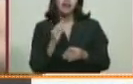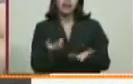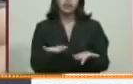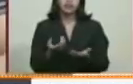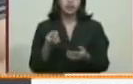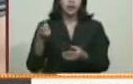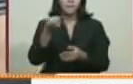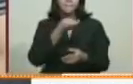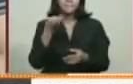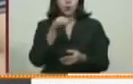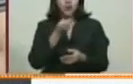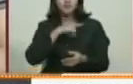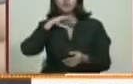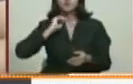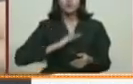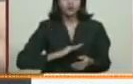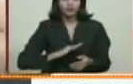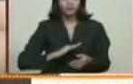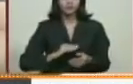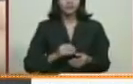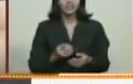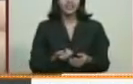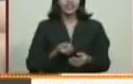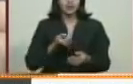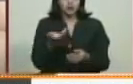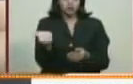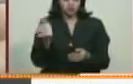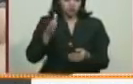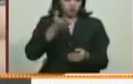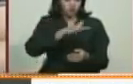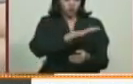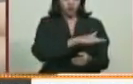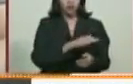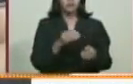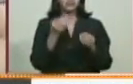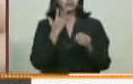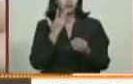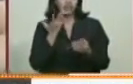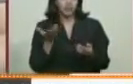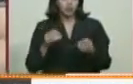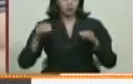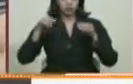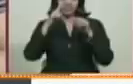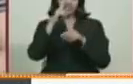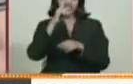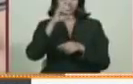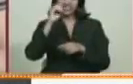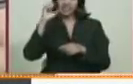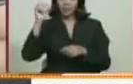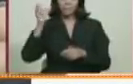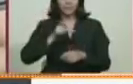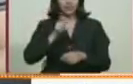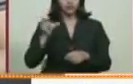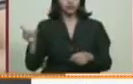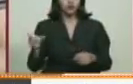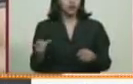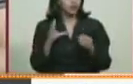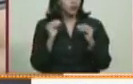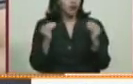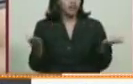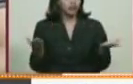y de matanza. De matanza, porque si la tribuna toda, ya habían 100 personas, ¿de qué estamos hablando? Una matanza,